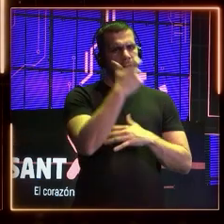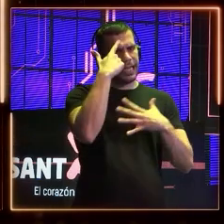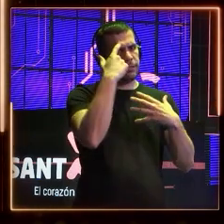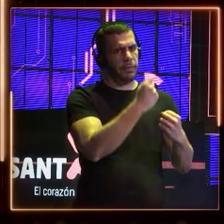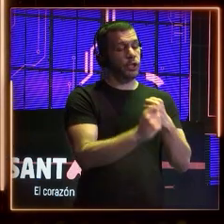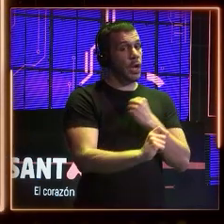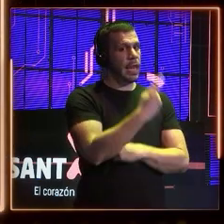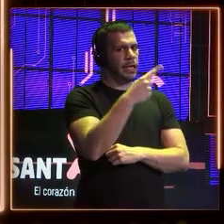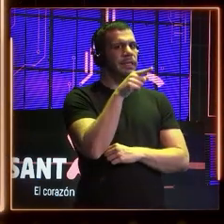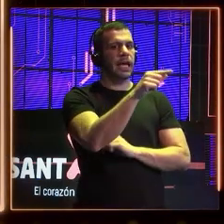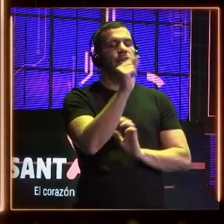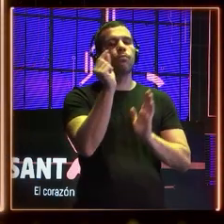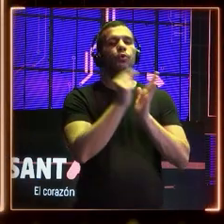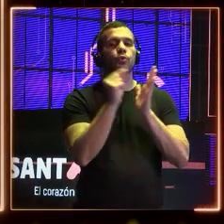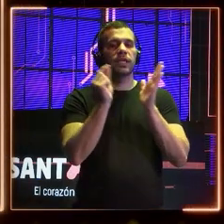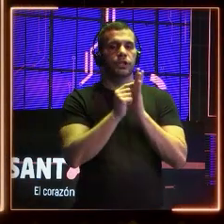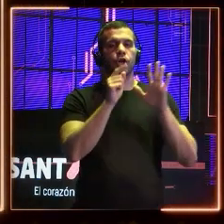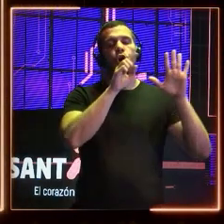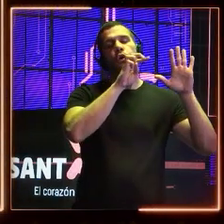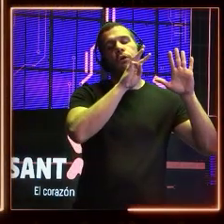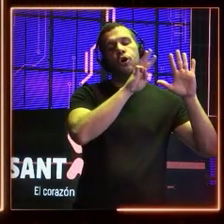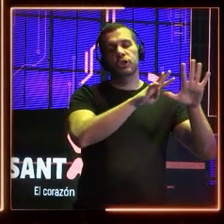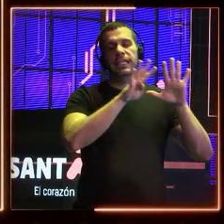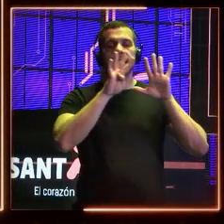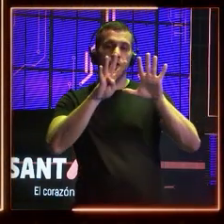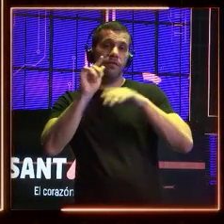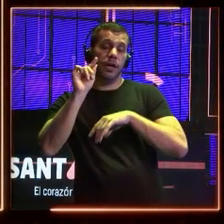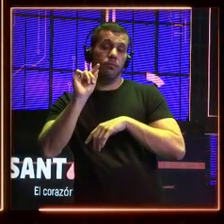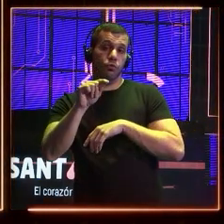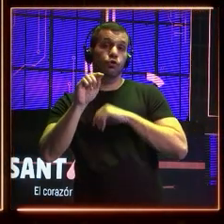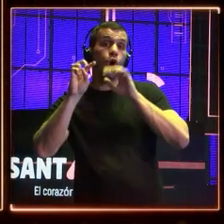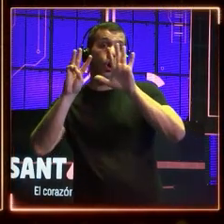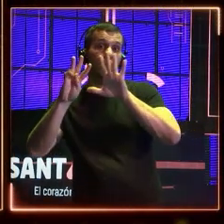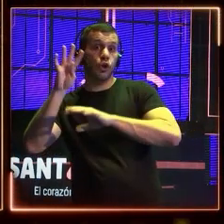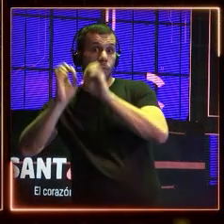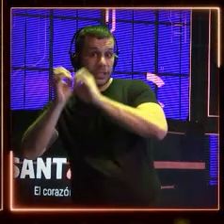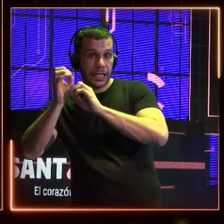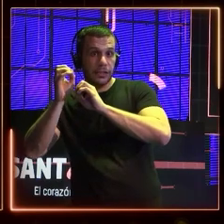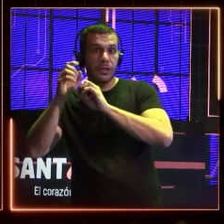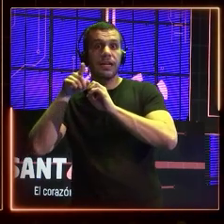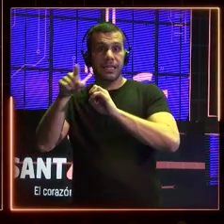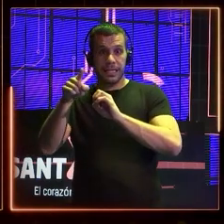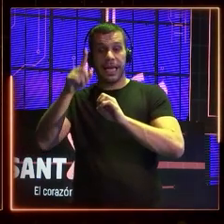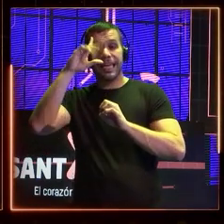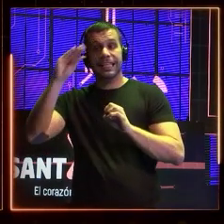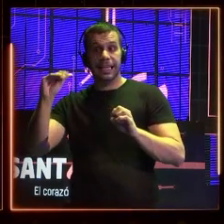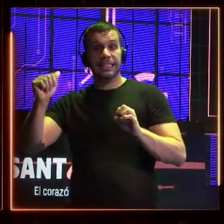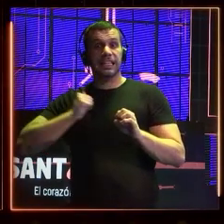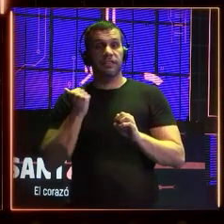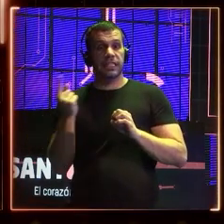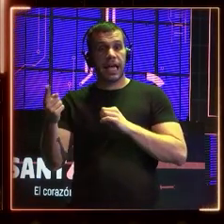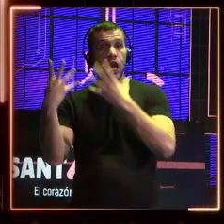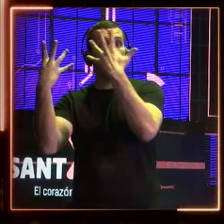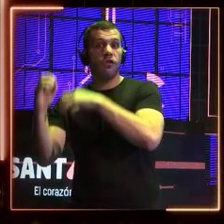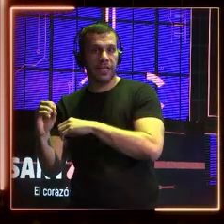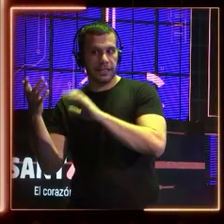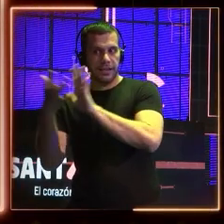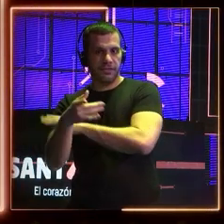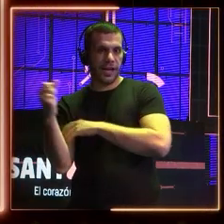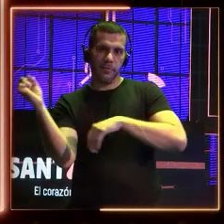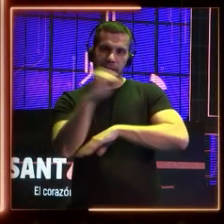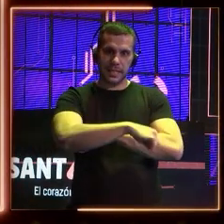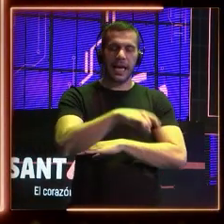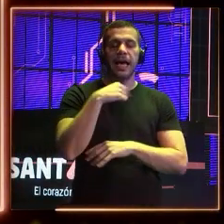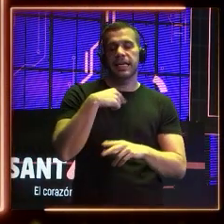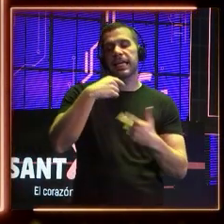daba una puntuación de 89.8 por y esta Inteligencia artificial ha sido capaz de producir 990 por el test se llama